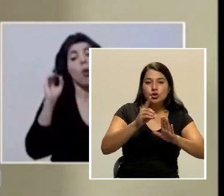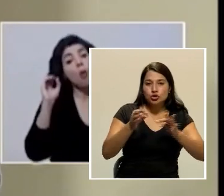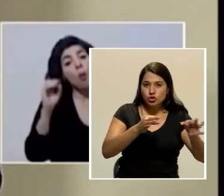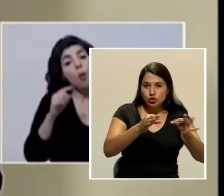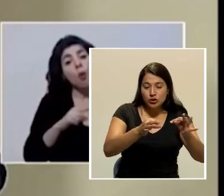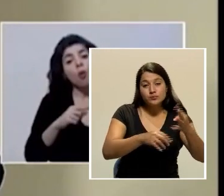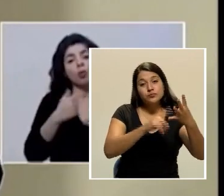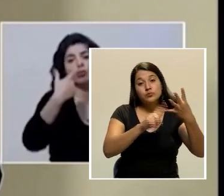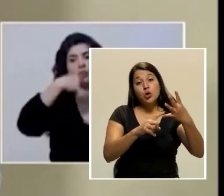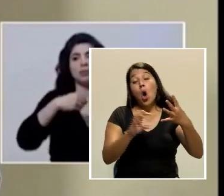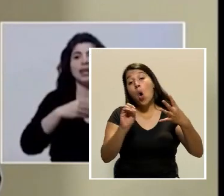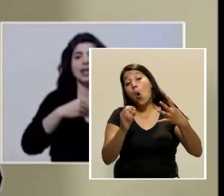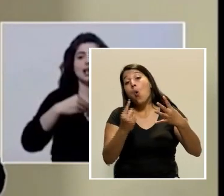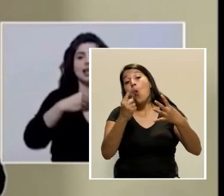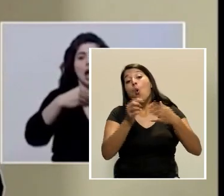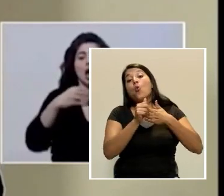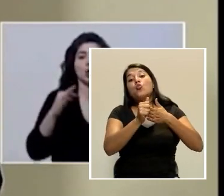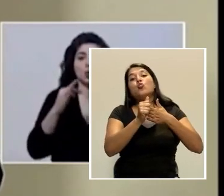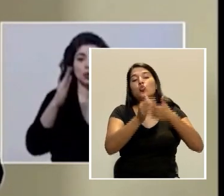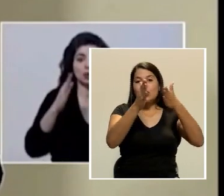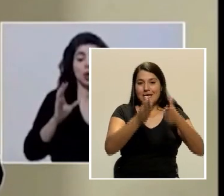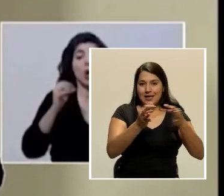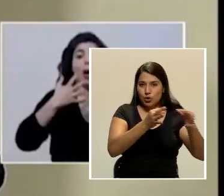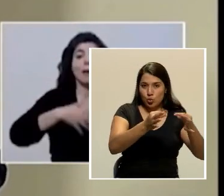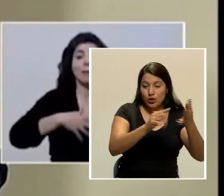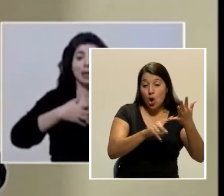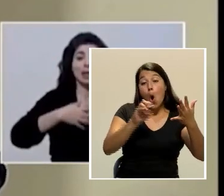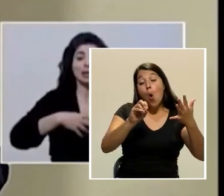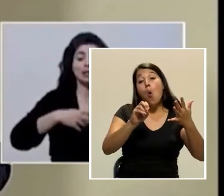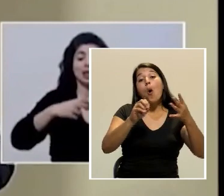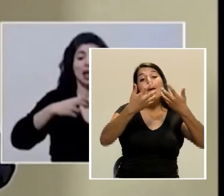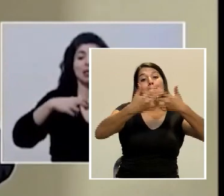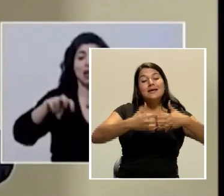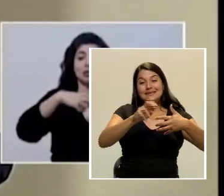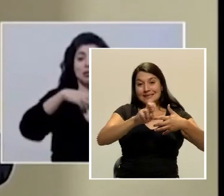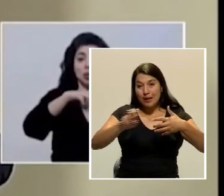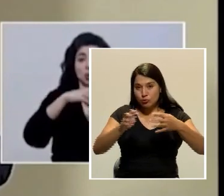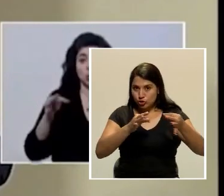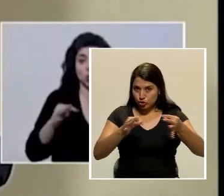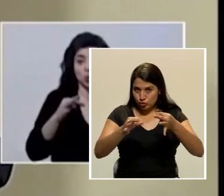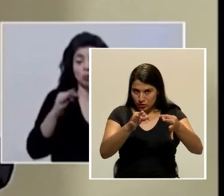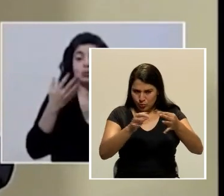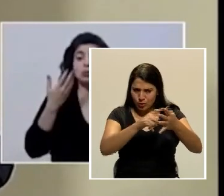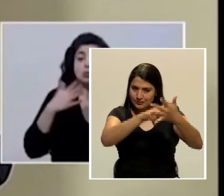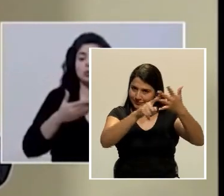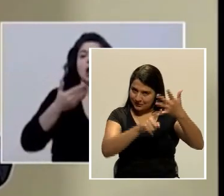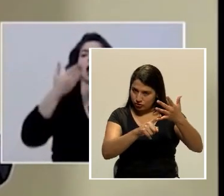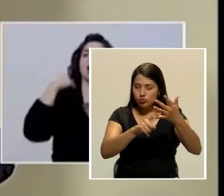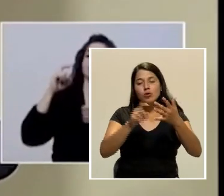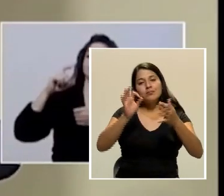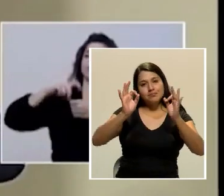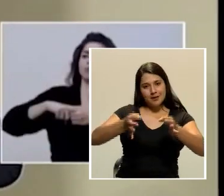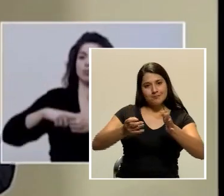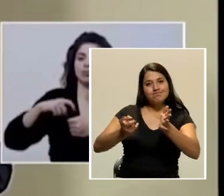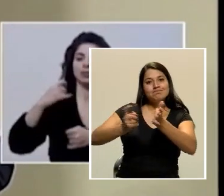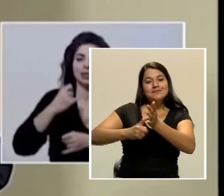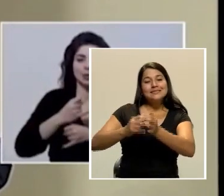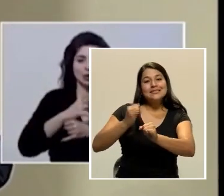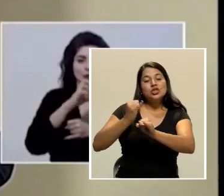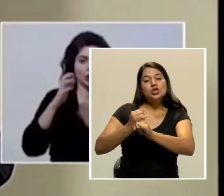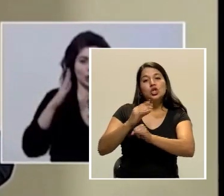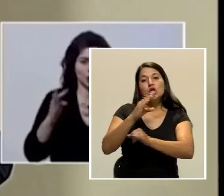micro, pequeña o mediana empresa, contar con declaratoria turística o certificado de